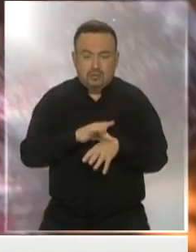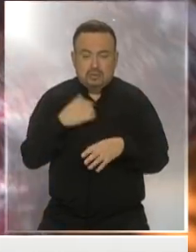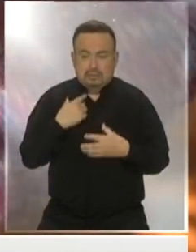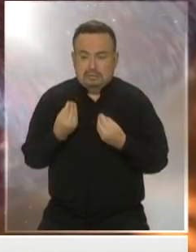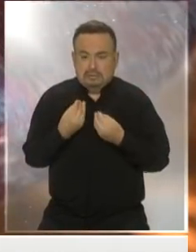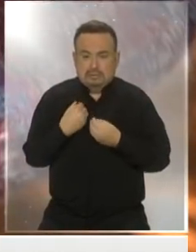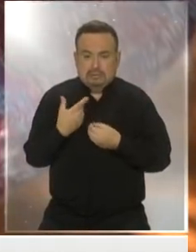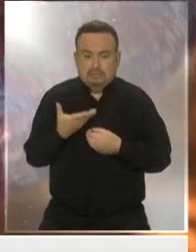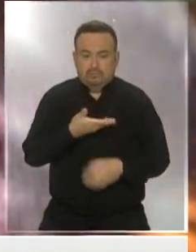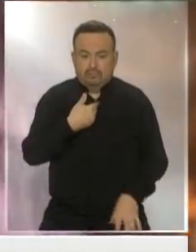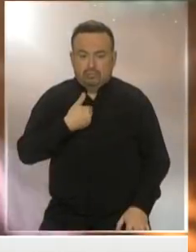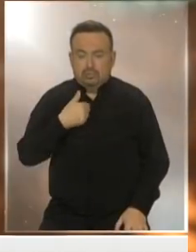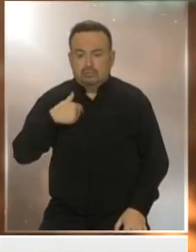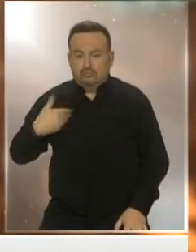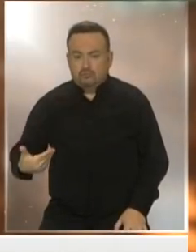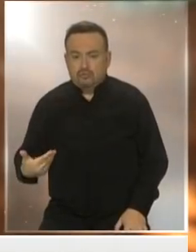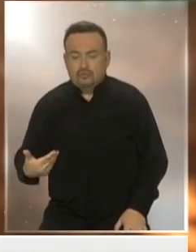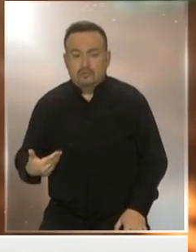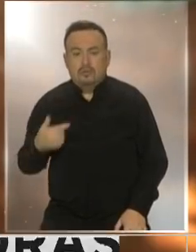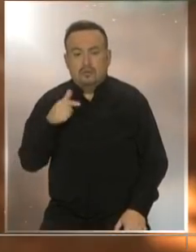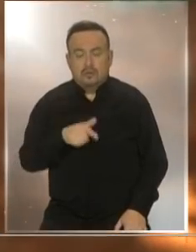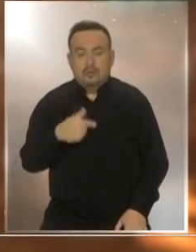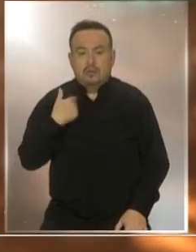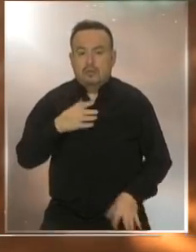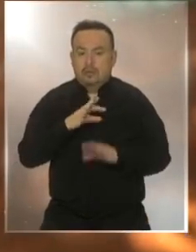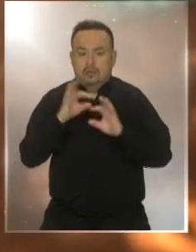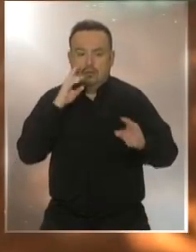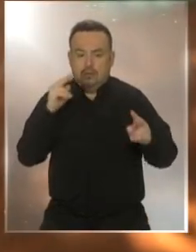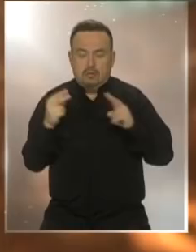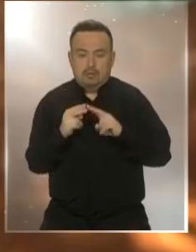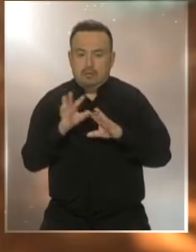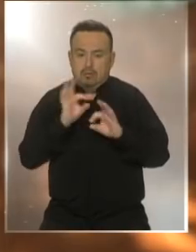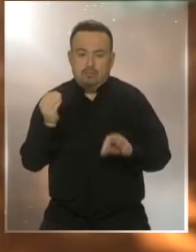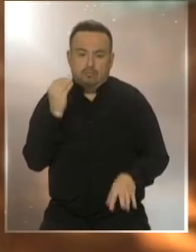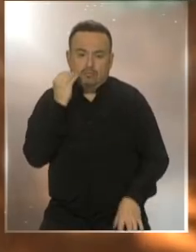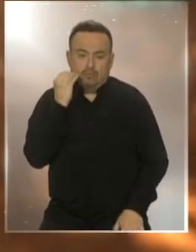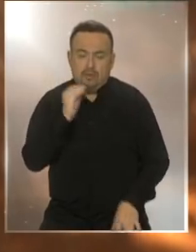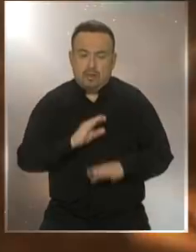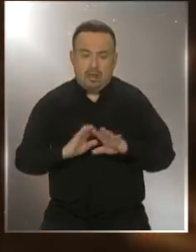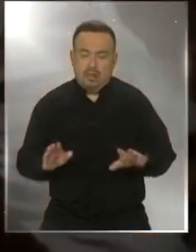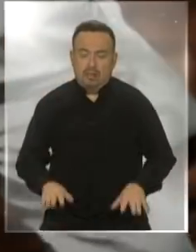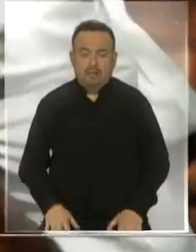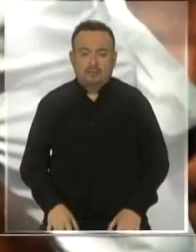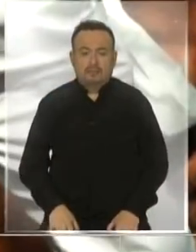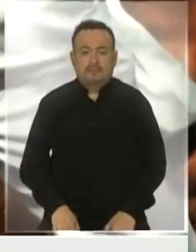miedo contraer el virus y contagiarlo, por lo que nunca más le pude dar un beso.